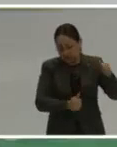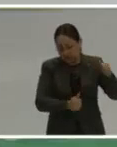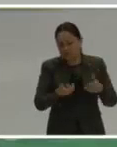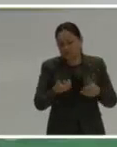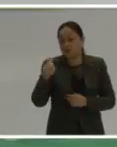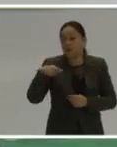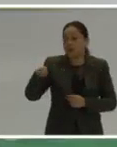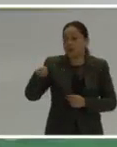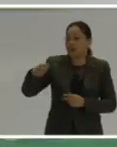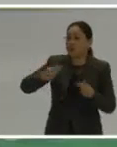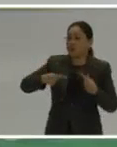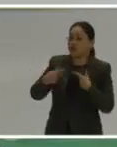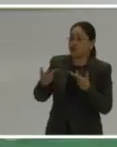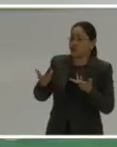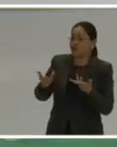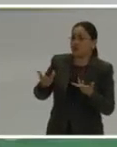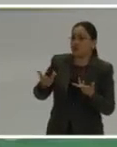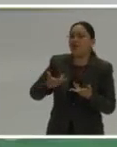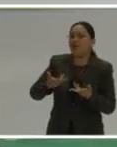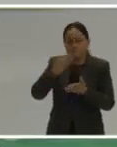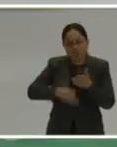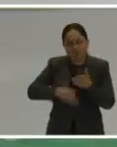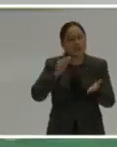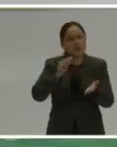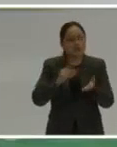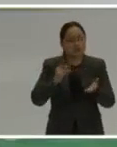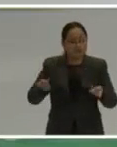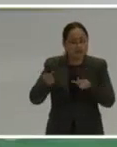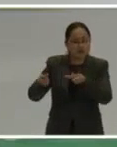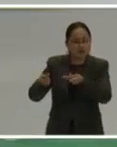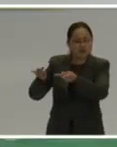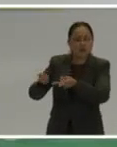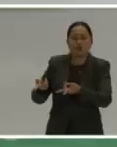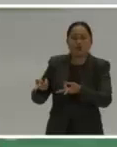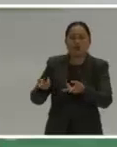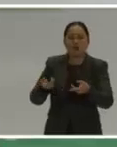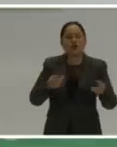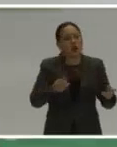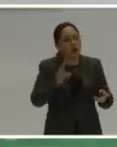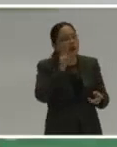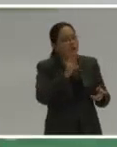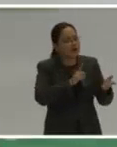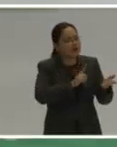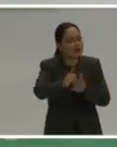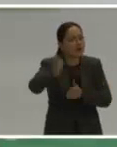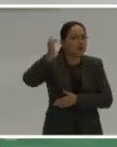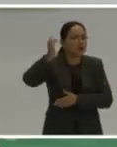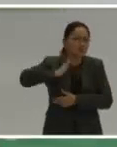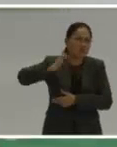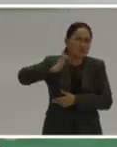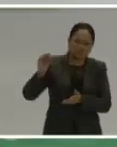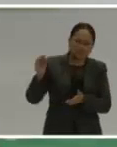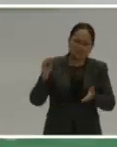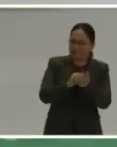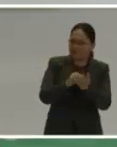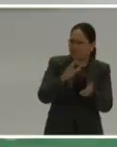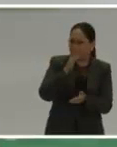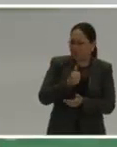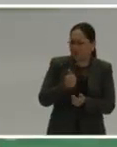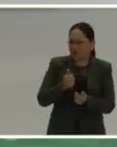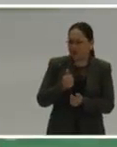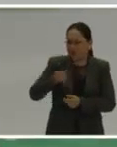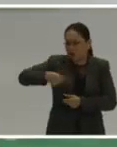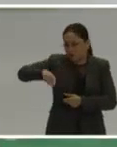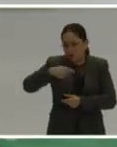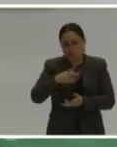Decían los no indígenas, nos toca la consulta. Y los dirigentes decían, no, pues, hablemos de derechos ancestrales. Ahí estamos